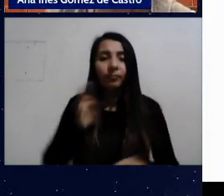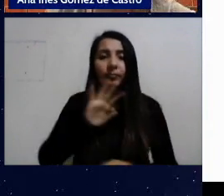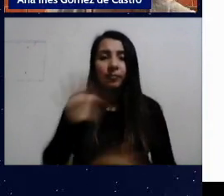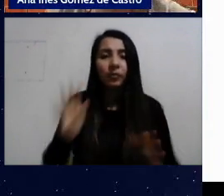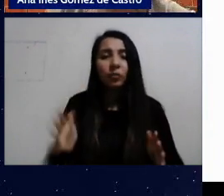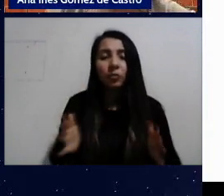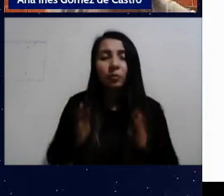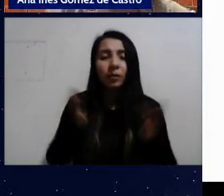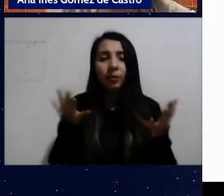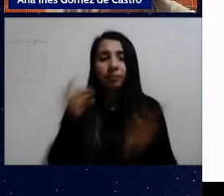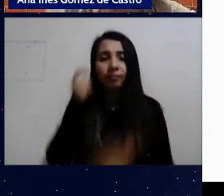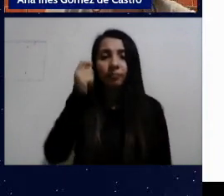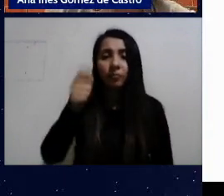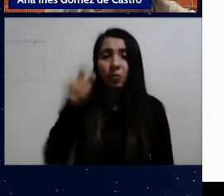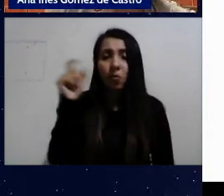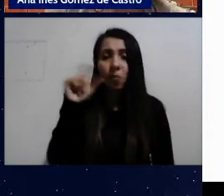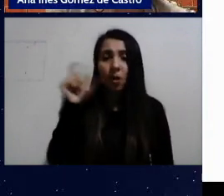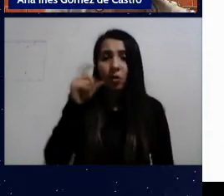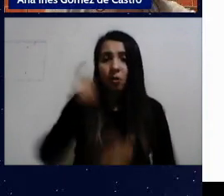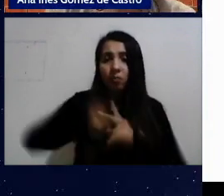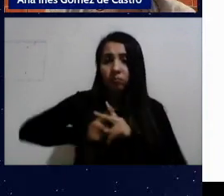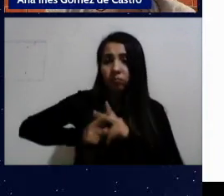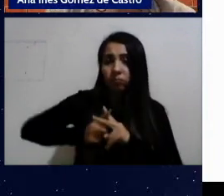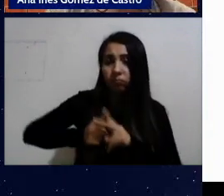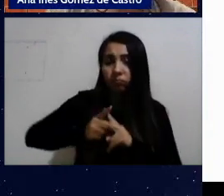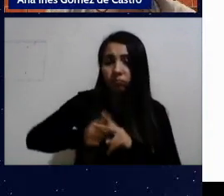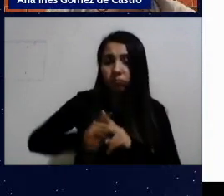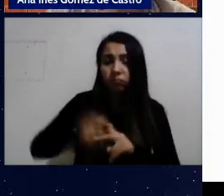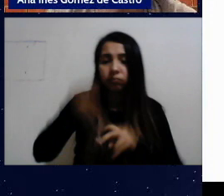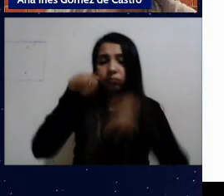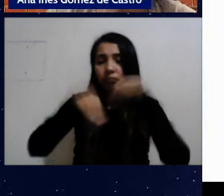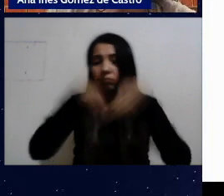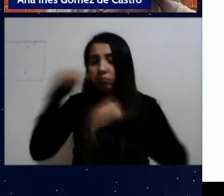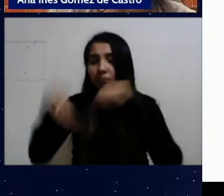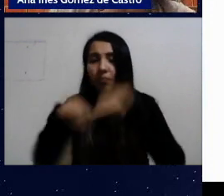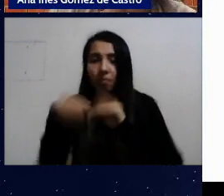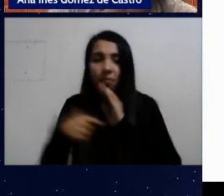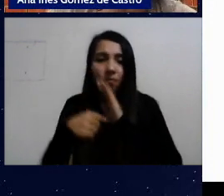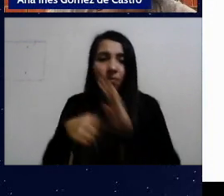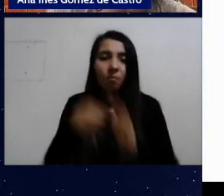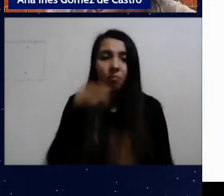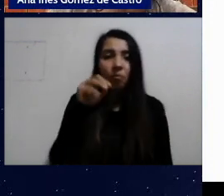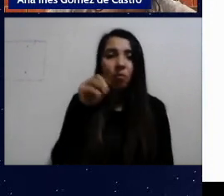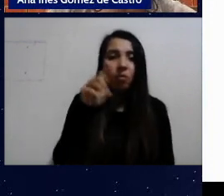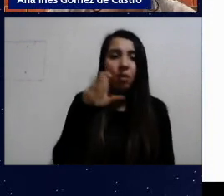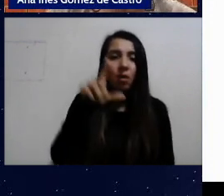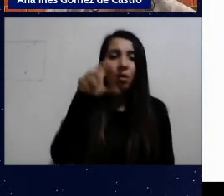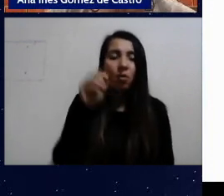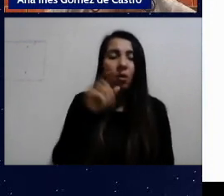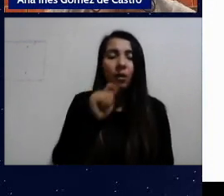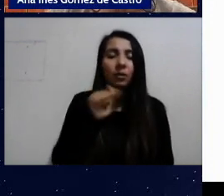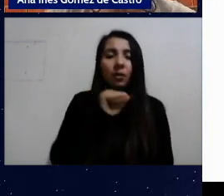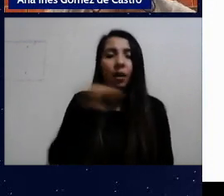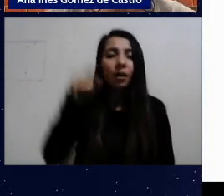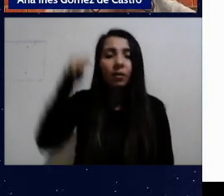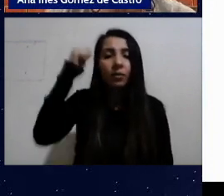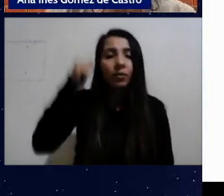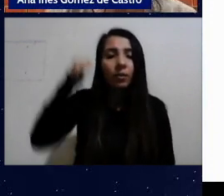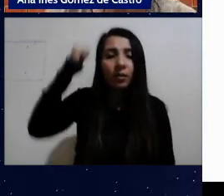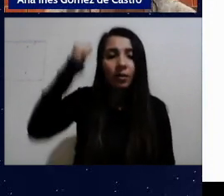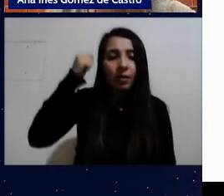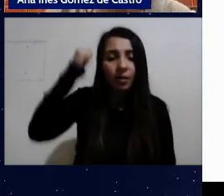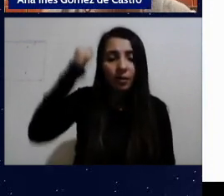hace los cálculos y hace los modelos, normalmente se trabajan con modelos teóricos. Y cuando se trabajan con modelos teóricos, pues